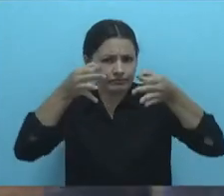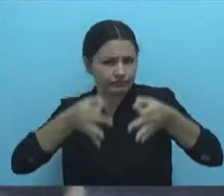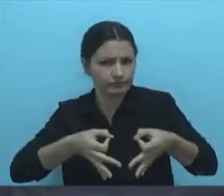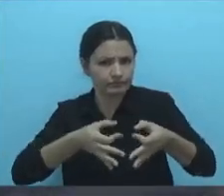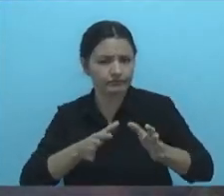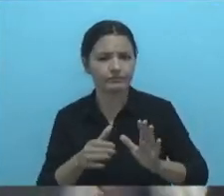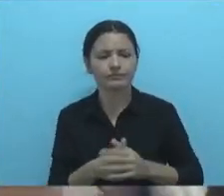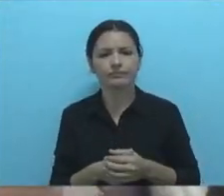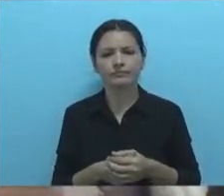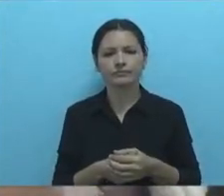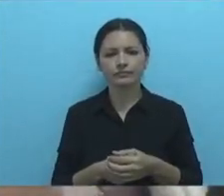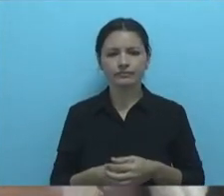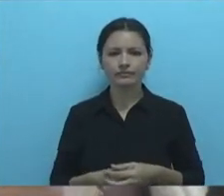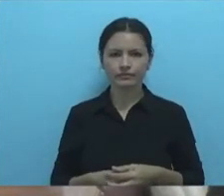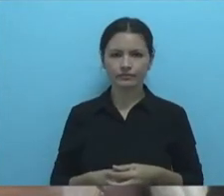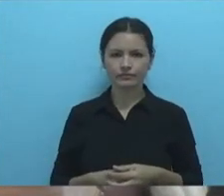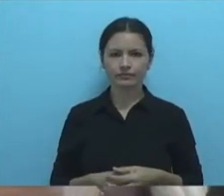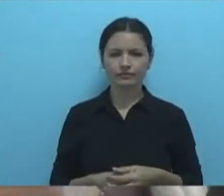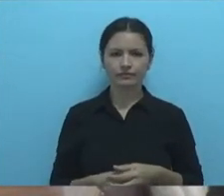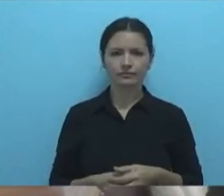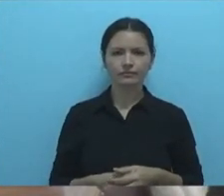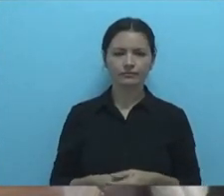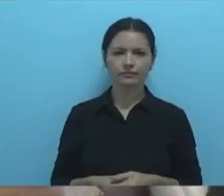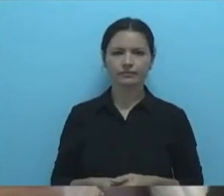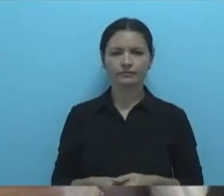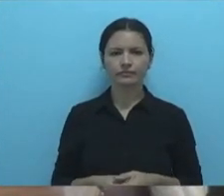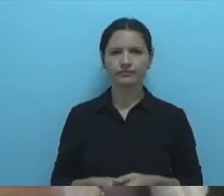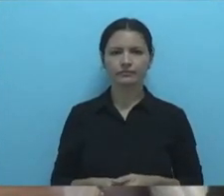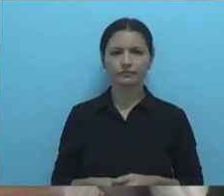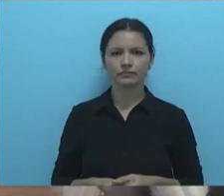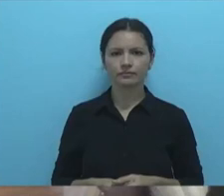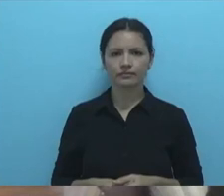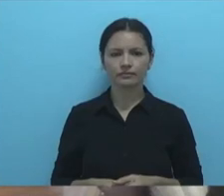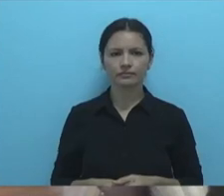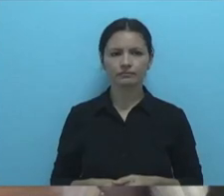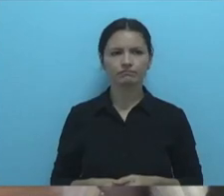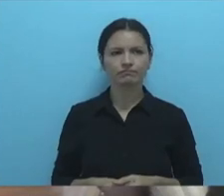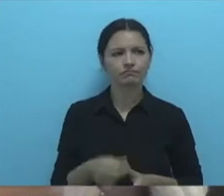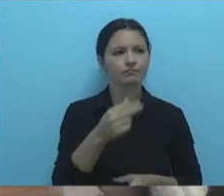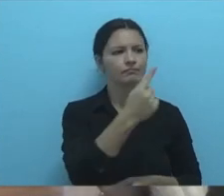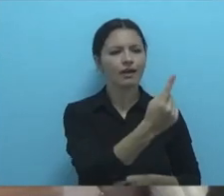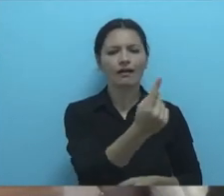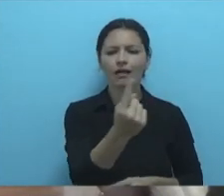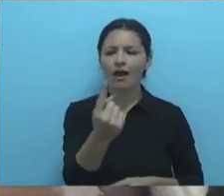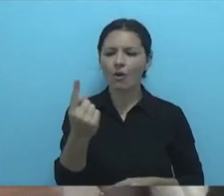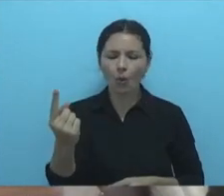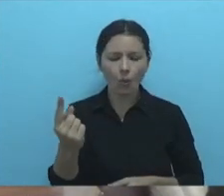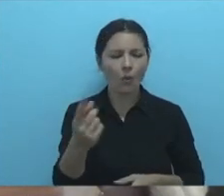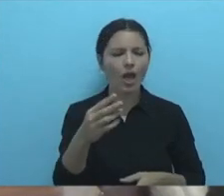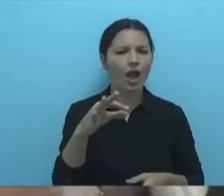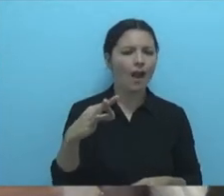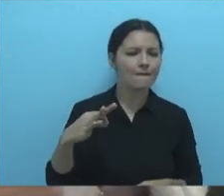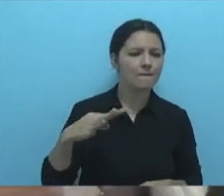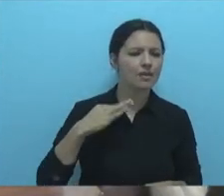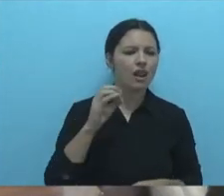a las normas constitucionales quiero cada una de ellas es una historia viva de